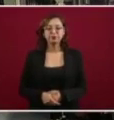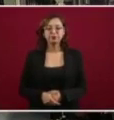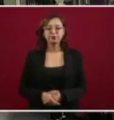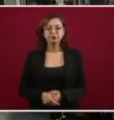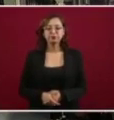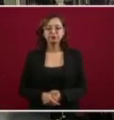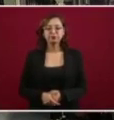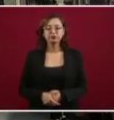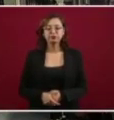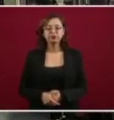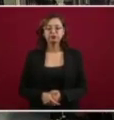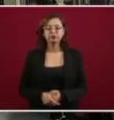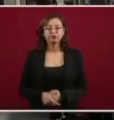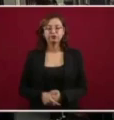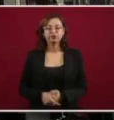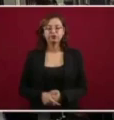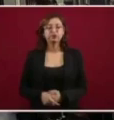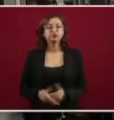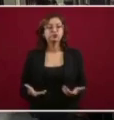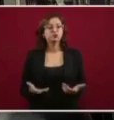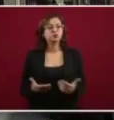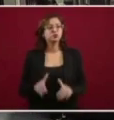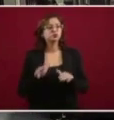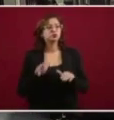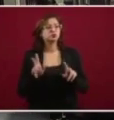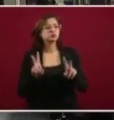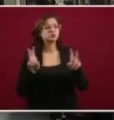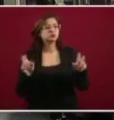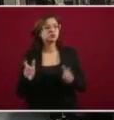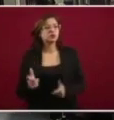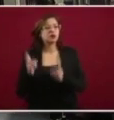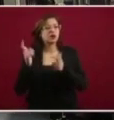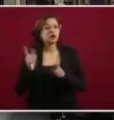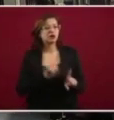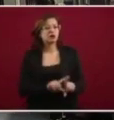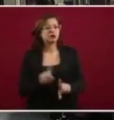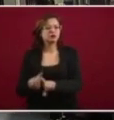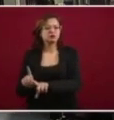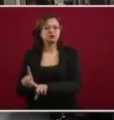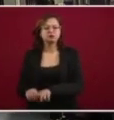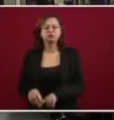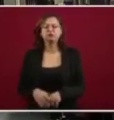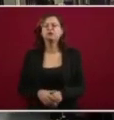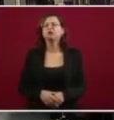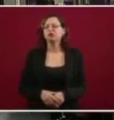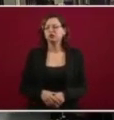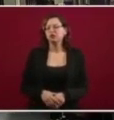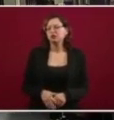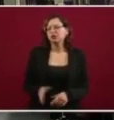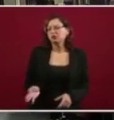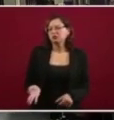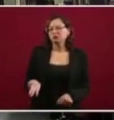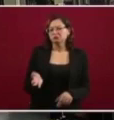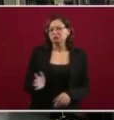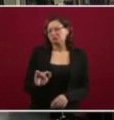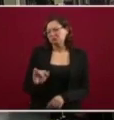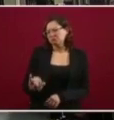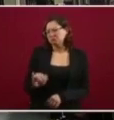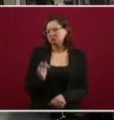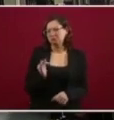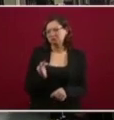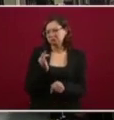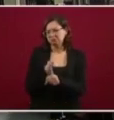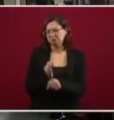Bueno, pues… sobre las armas, nada más. Mire, es un tema que se está tratando,